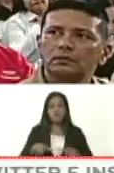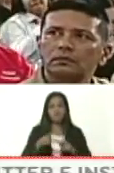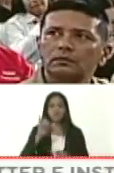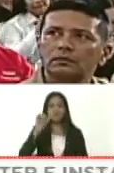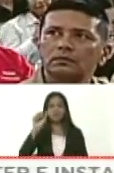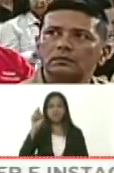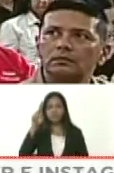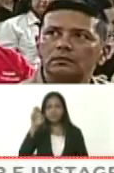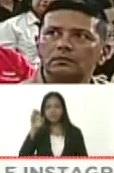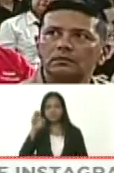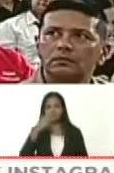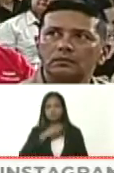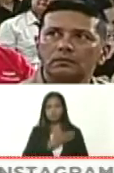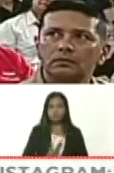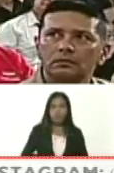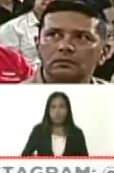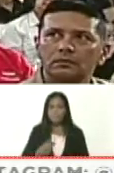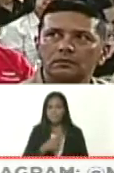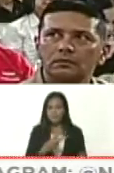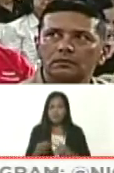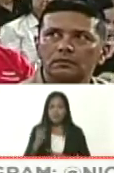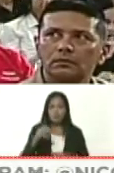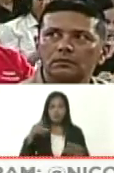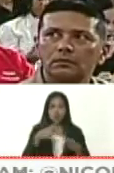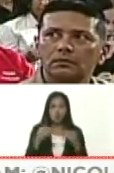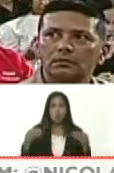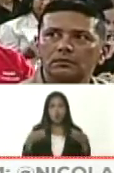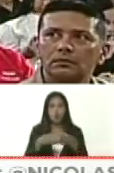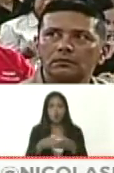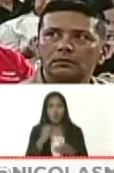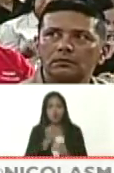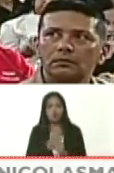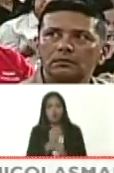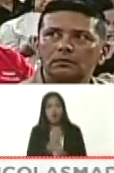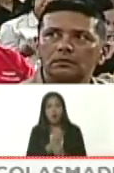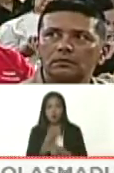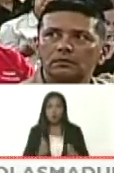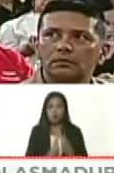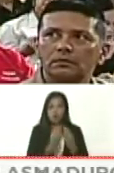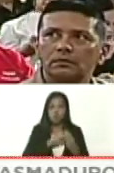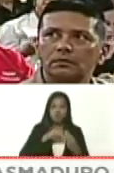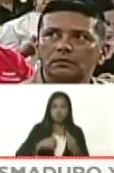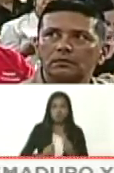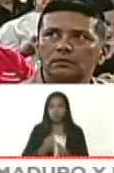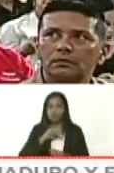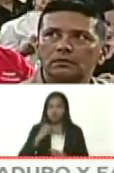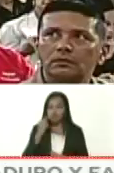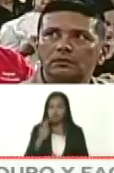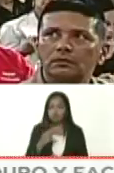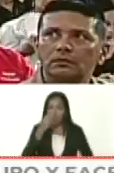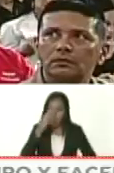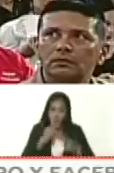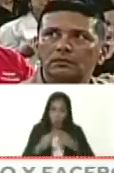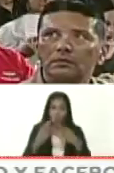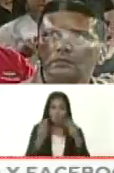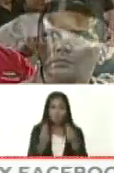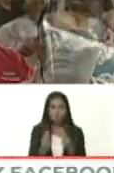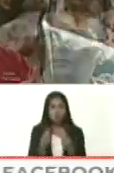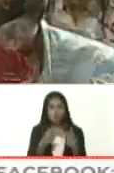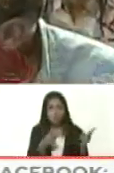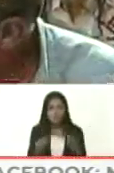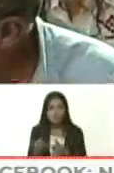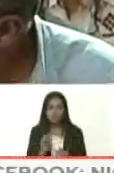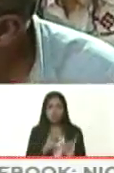Señor presidente, le damos la bienvenida a todo el grupo de trabajadores que me acompaña y para nosotros es un honor que usted haga esta